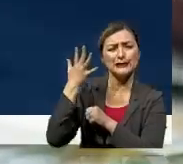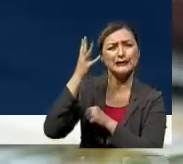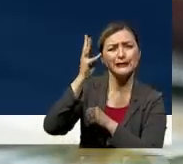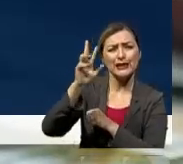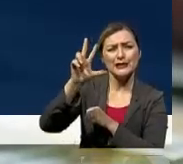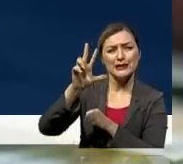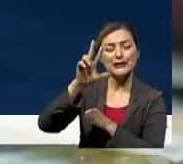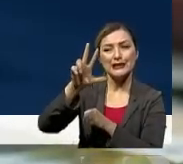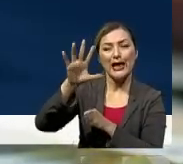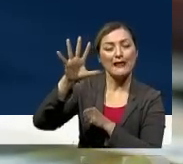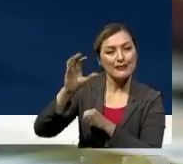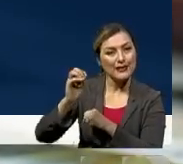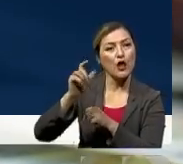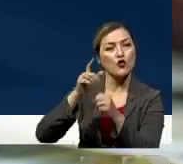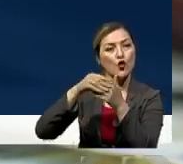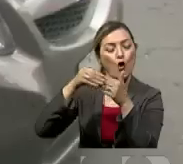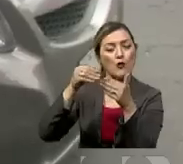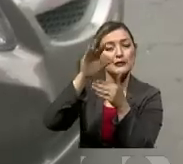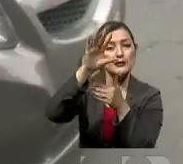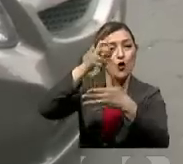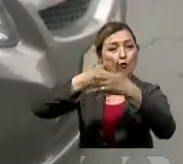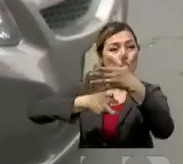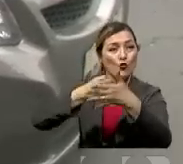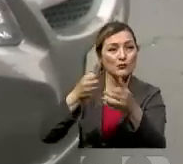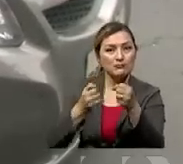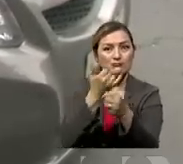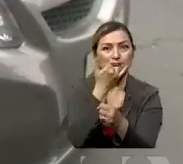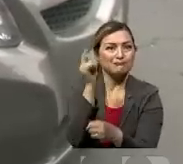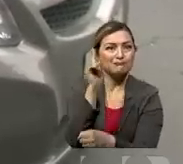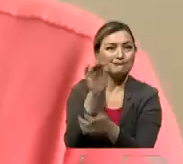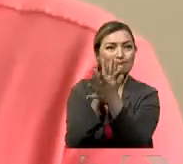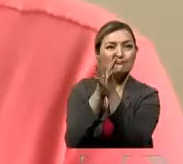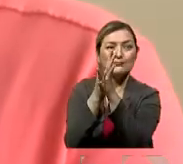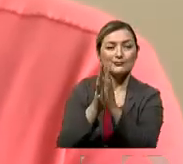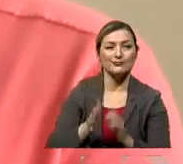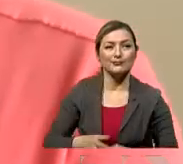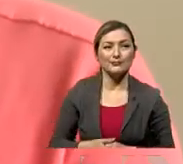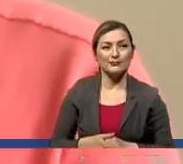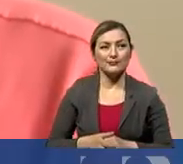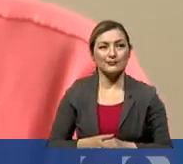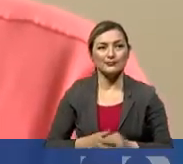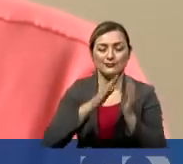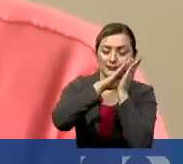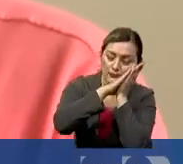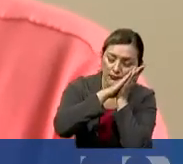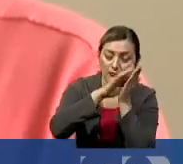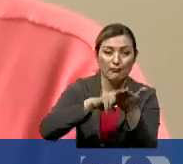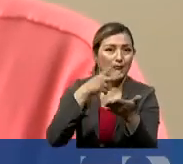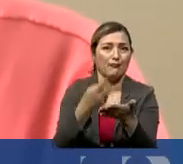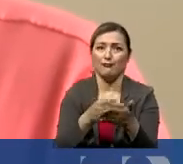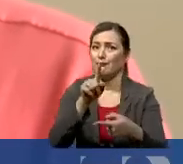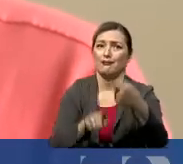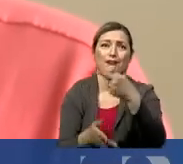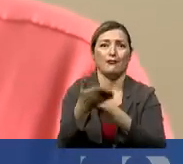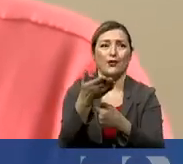$630 acumulados en 5 multas por infracciones que ellos no han cometido. No nos deja dormir tranquilos porque, por último, si